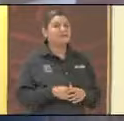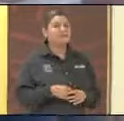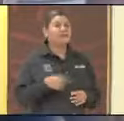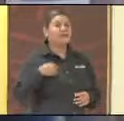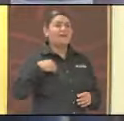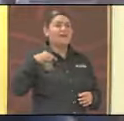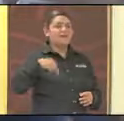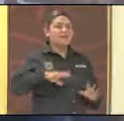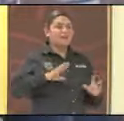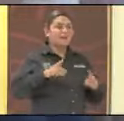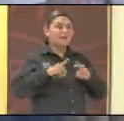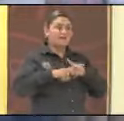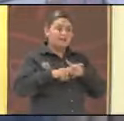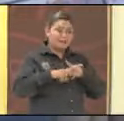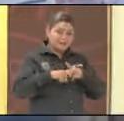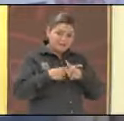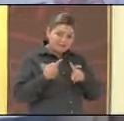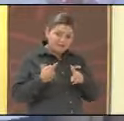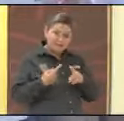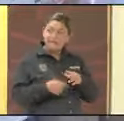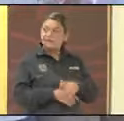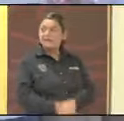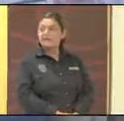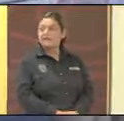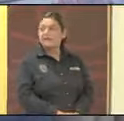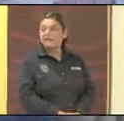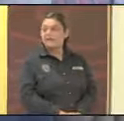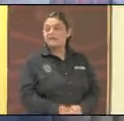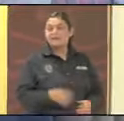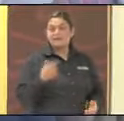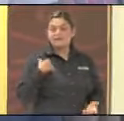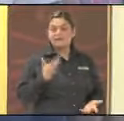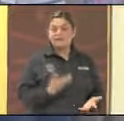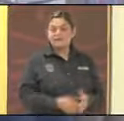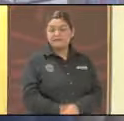estamos iniciando, a ver si está aquí, vamos a ver.